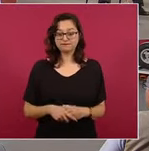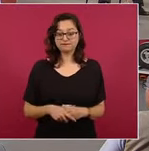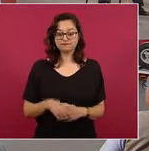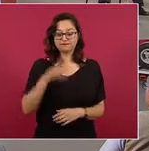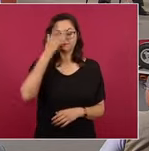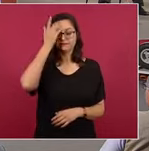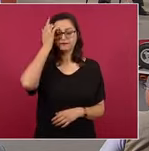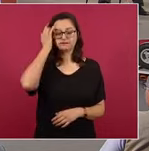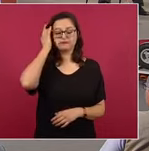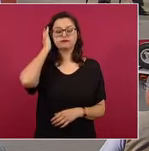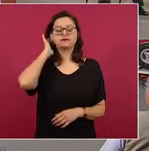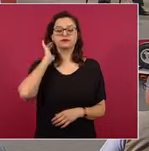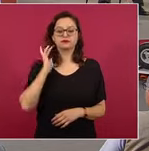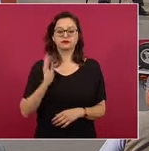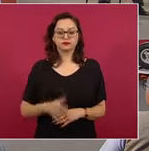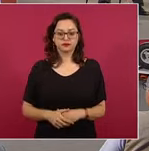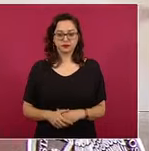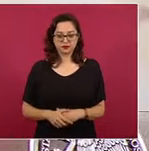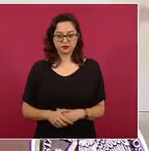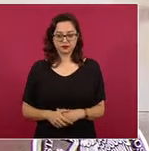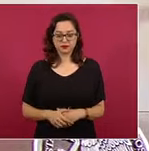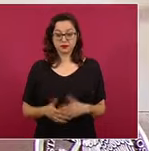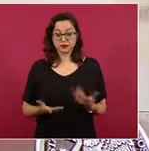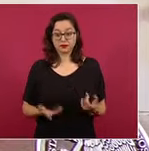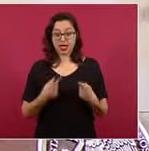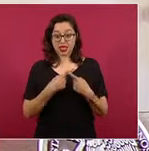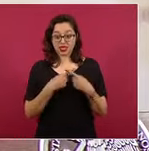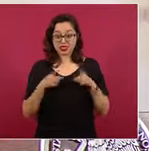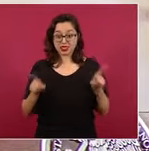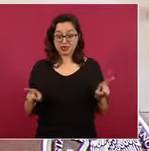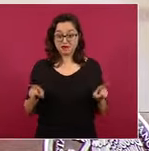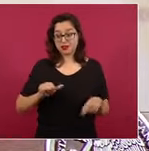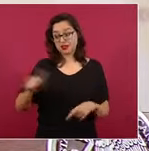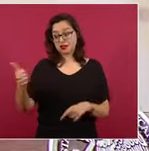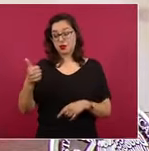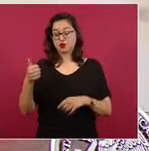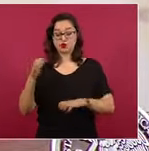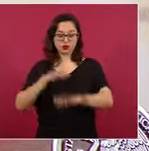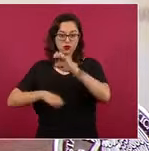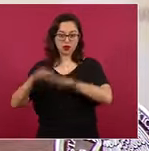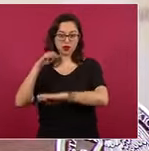qué distinto, ¿no?, a el empresario al que hacía yo mención,